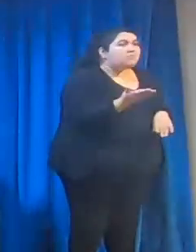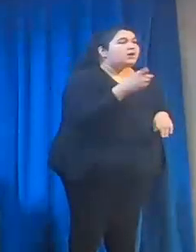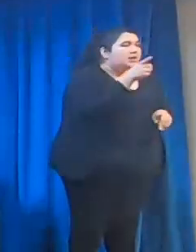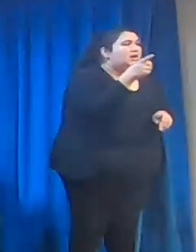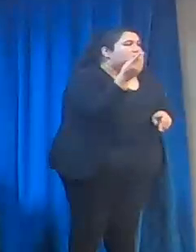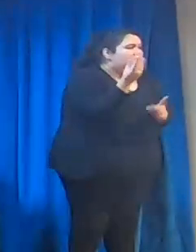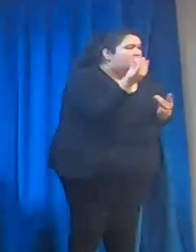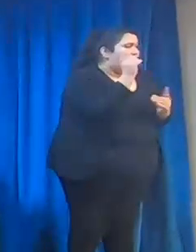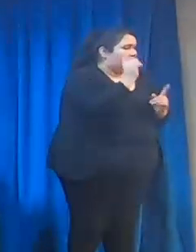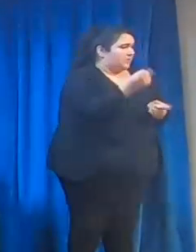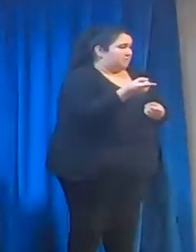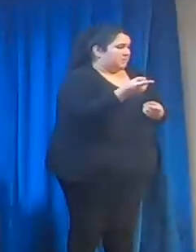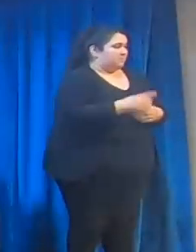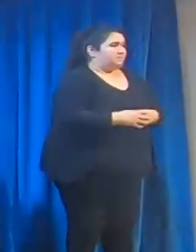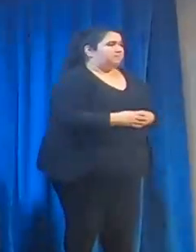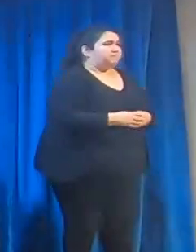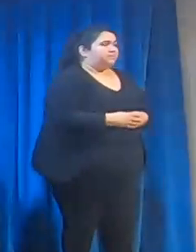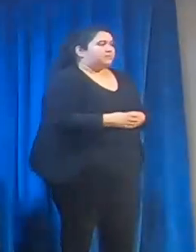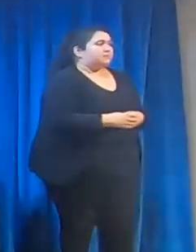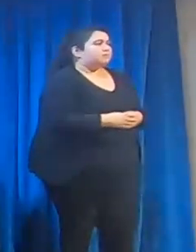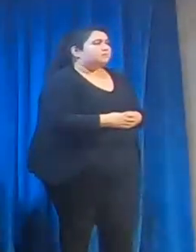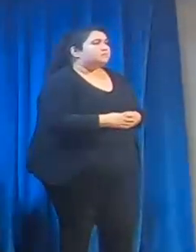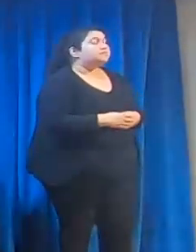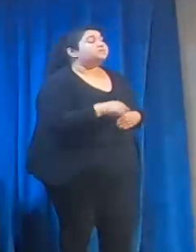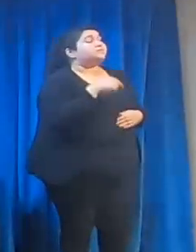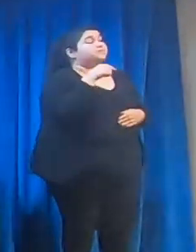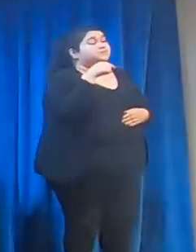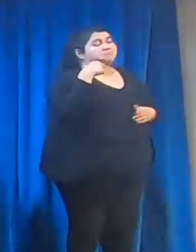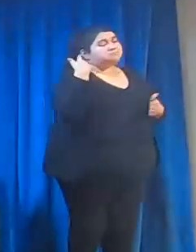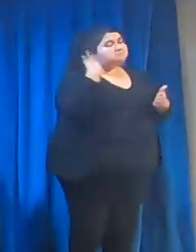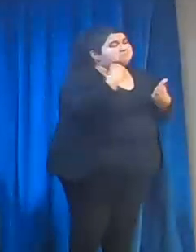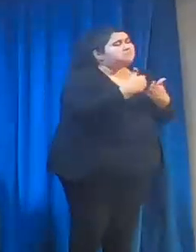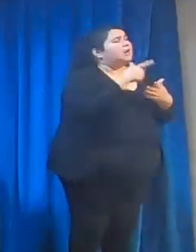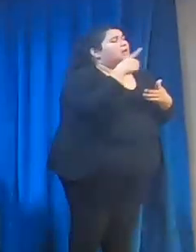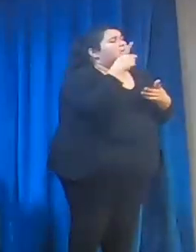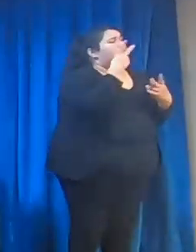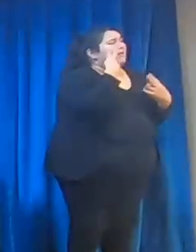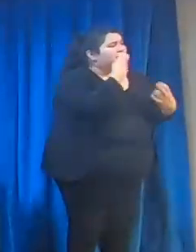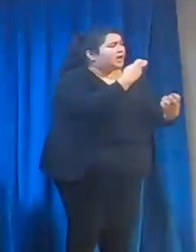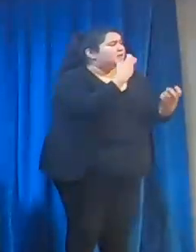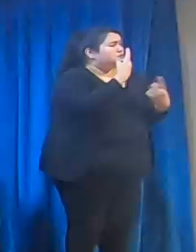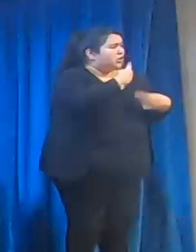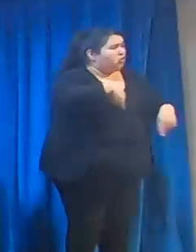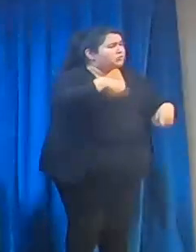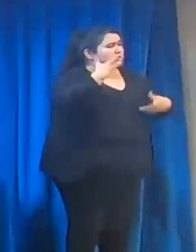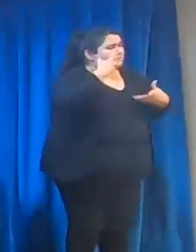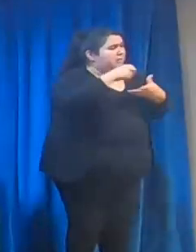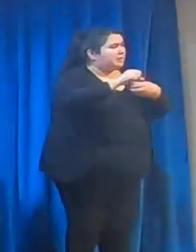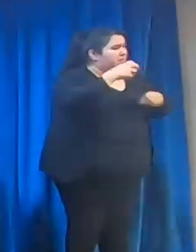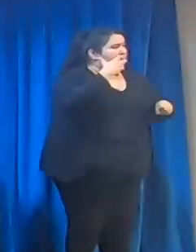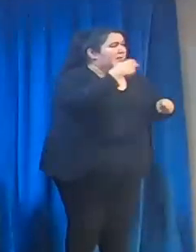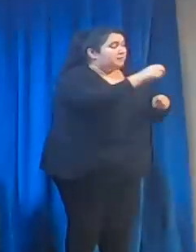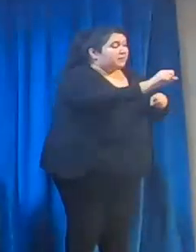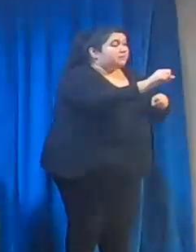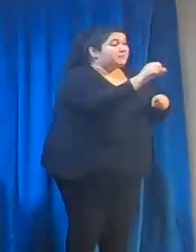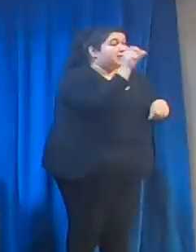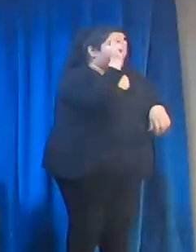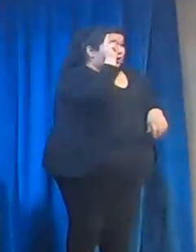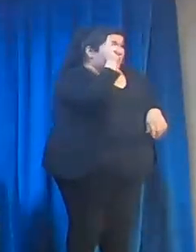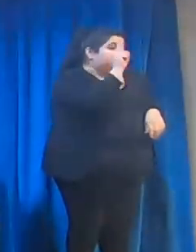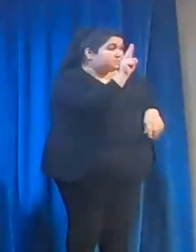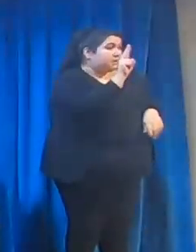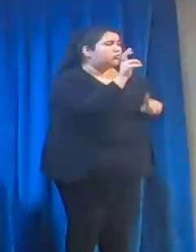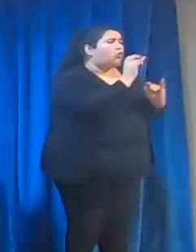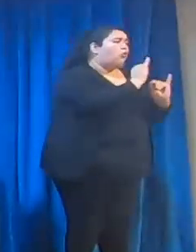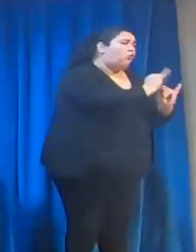importa. Según lo que he podido ver en las investigaciones que hice, el respeto para los jóvenes